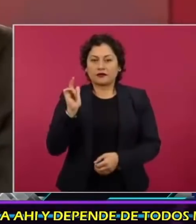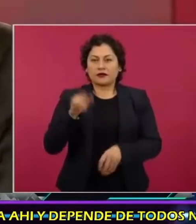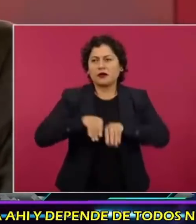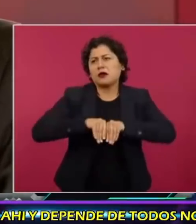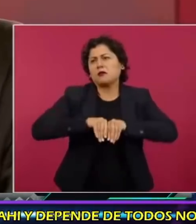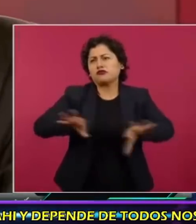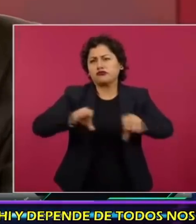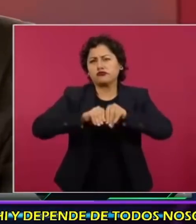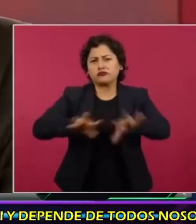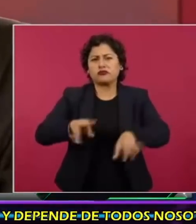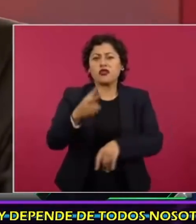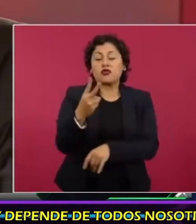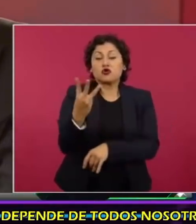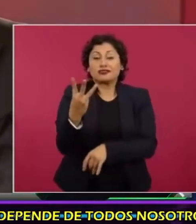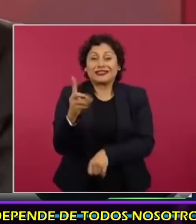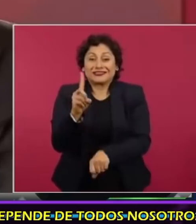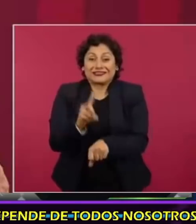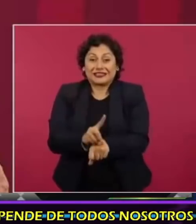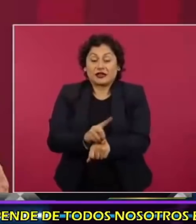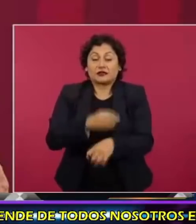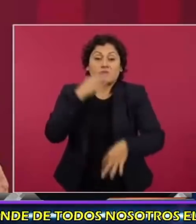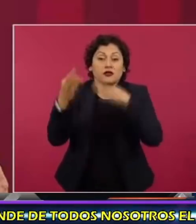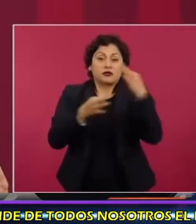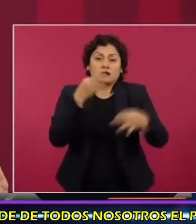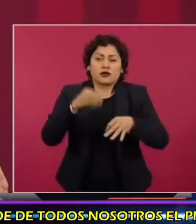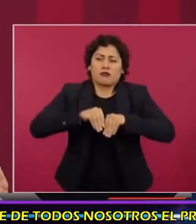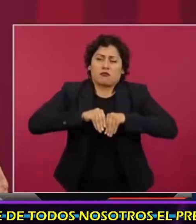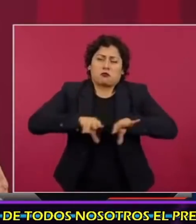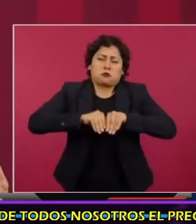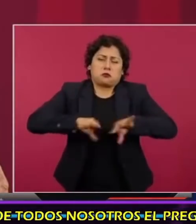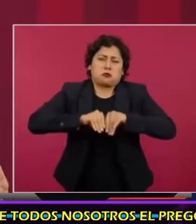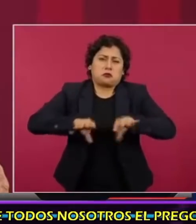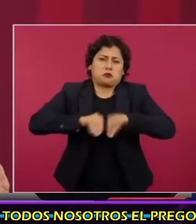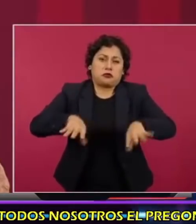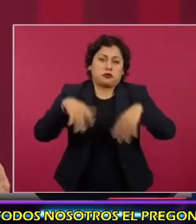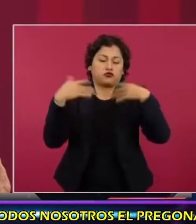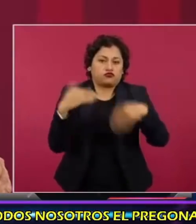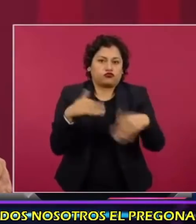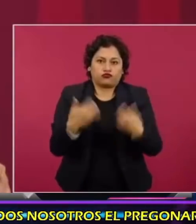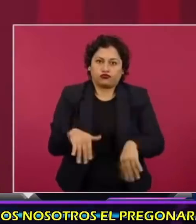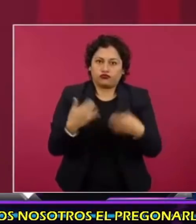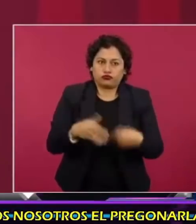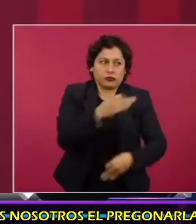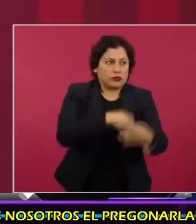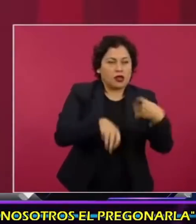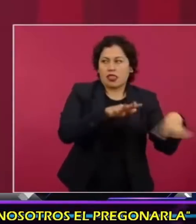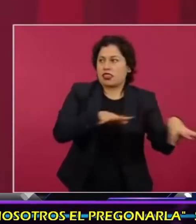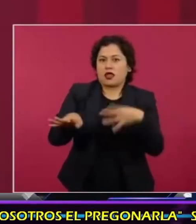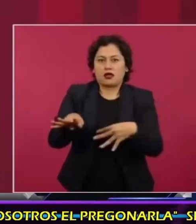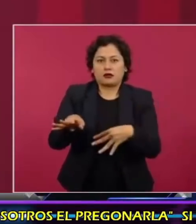Tren Topping y robots,